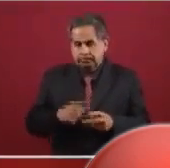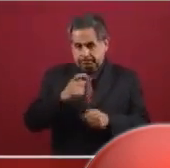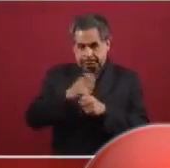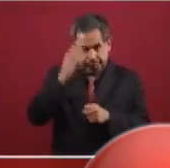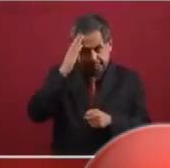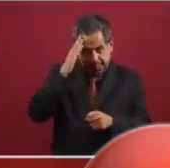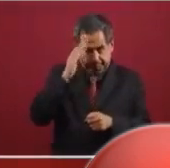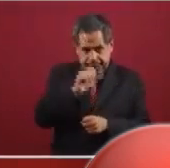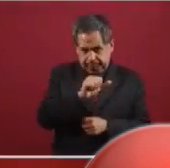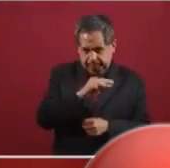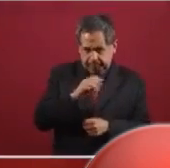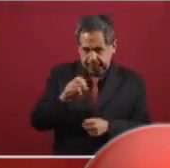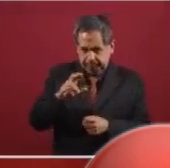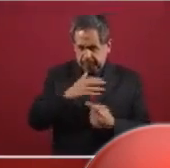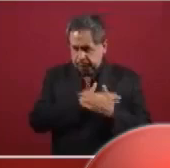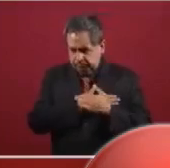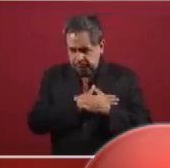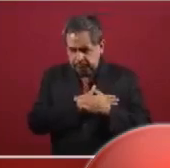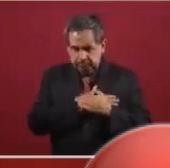a